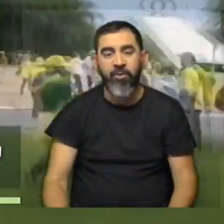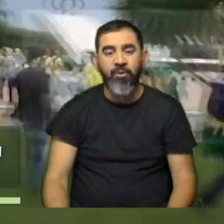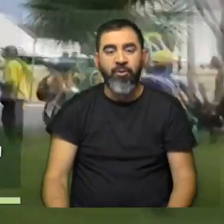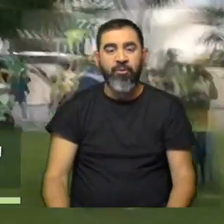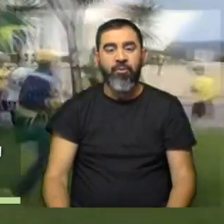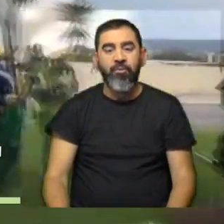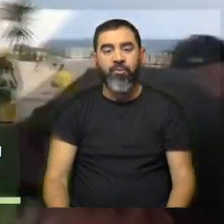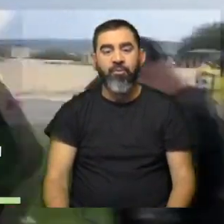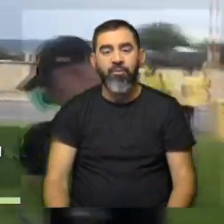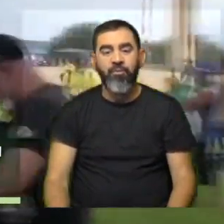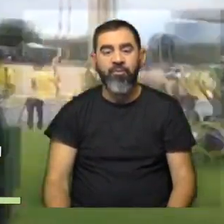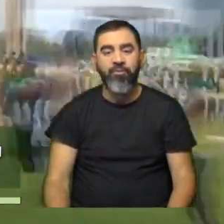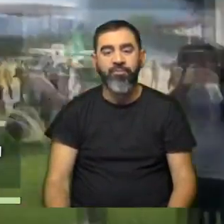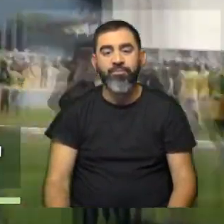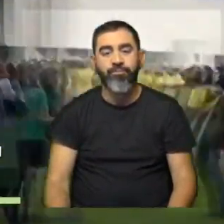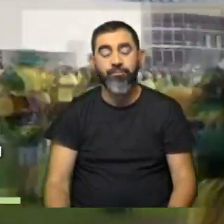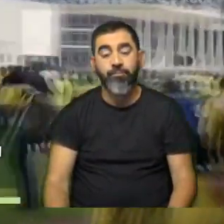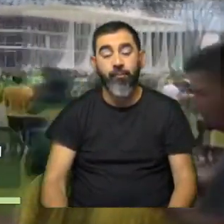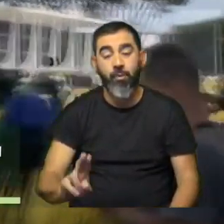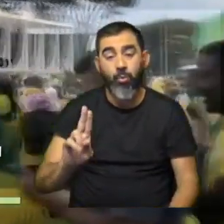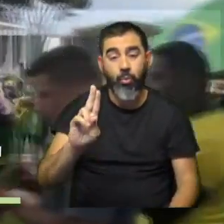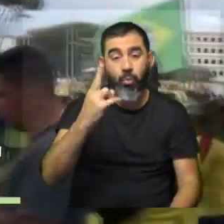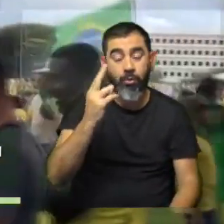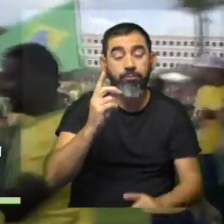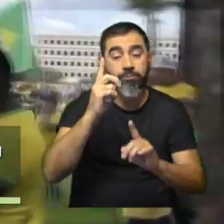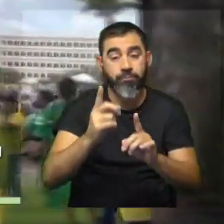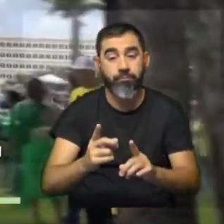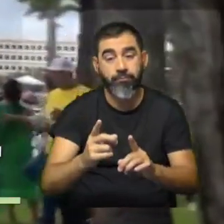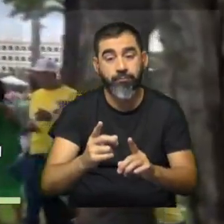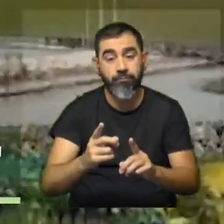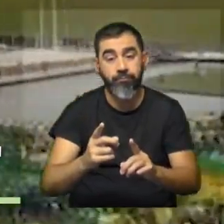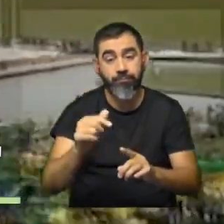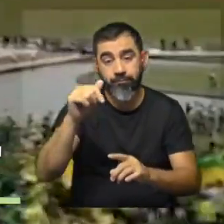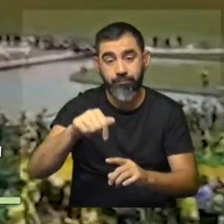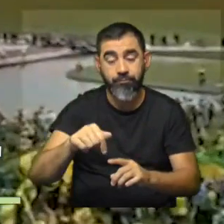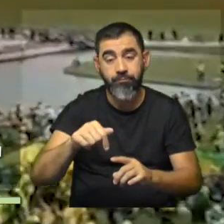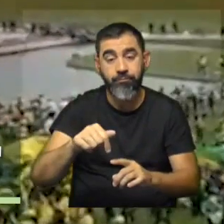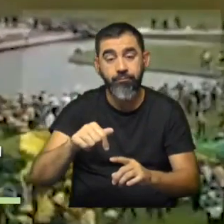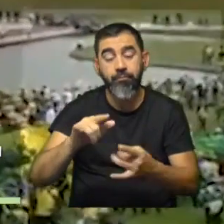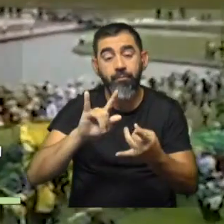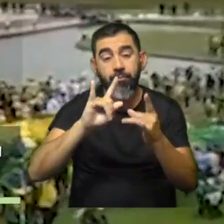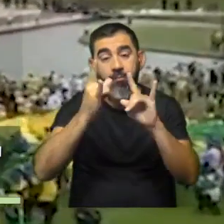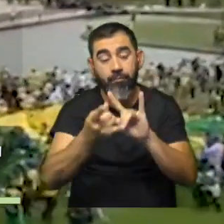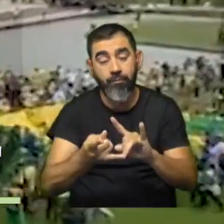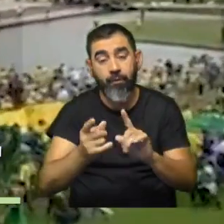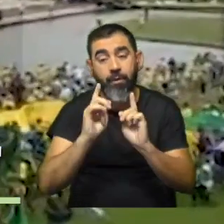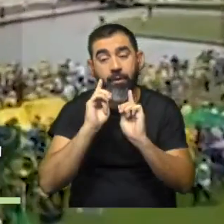Evidentemente, nuestro país también, desde este lado del Poder Legislativo, tiene